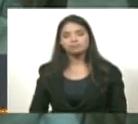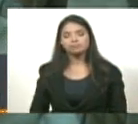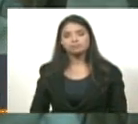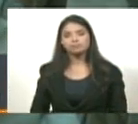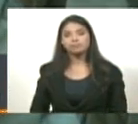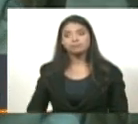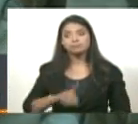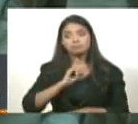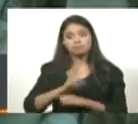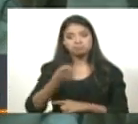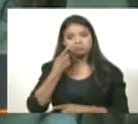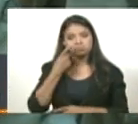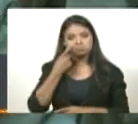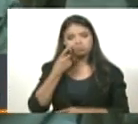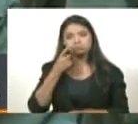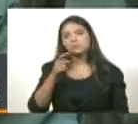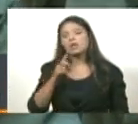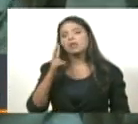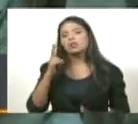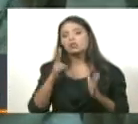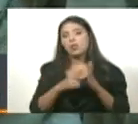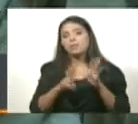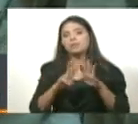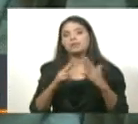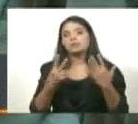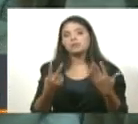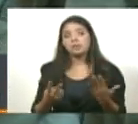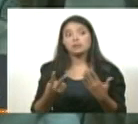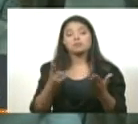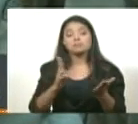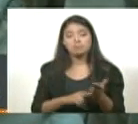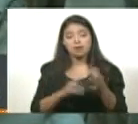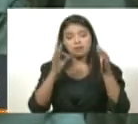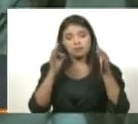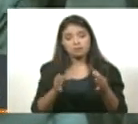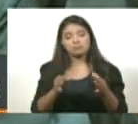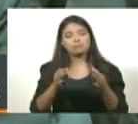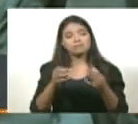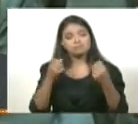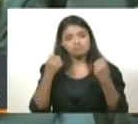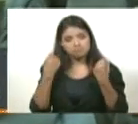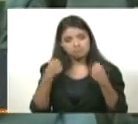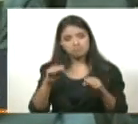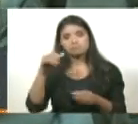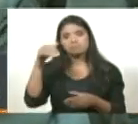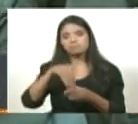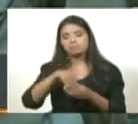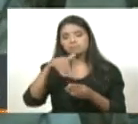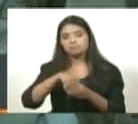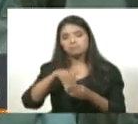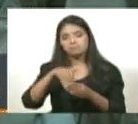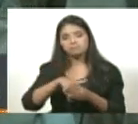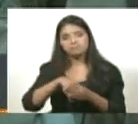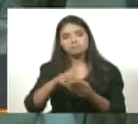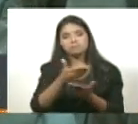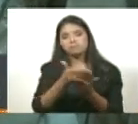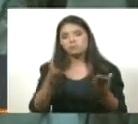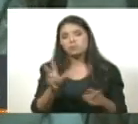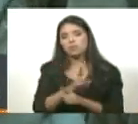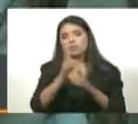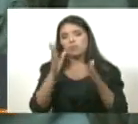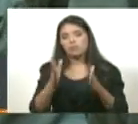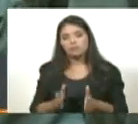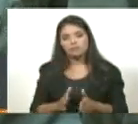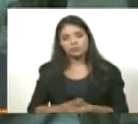la Orden de Operaciones República 2017 para garantizar el pleno ejercicio del derecho al voto por parte de